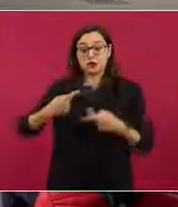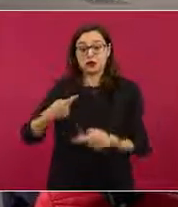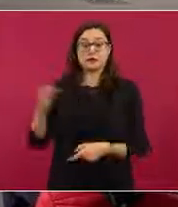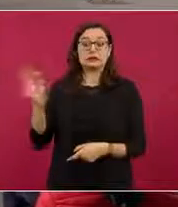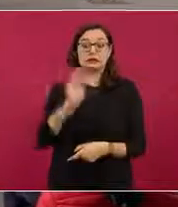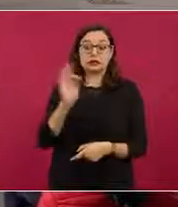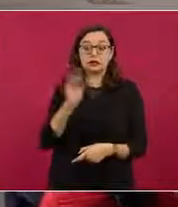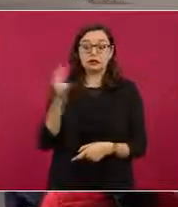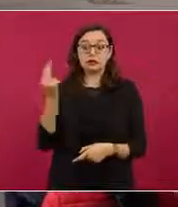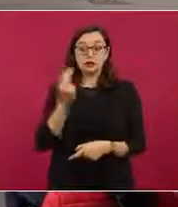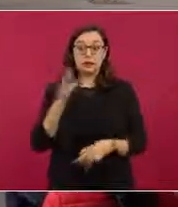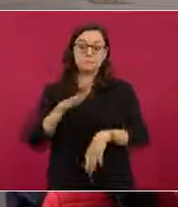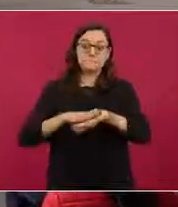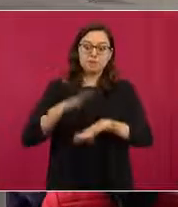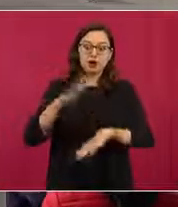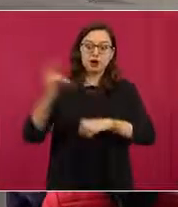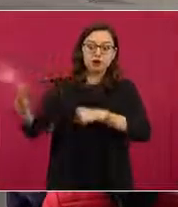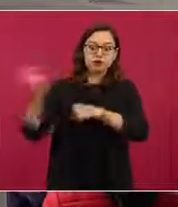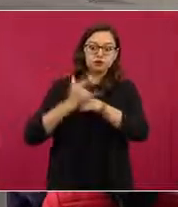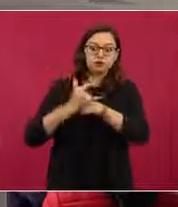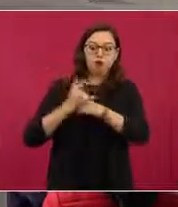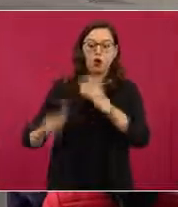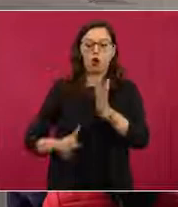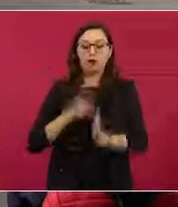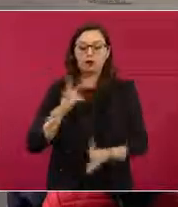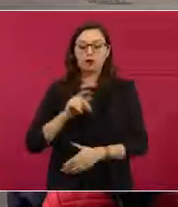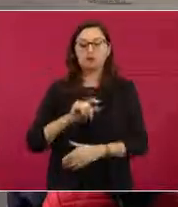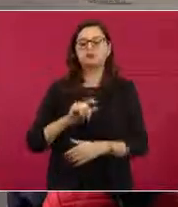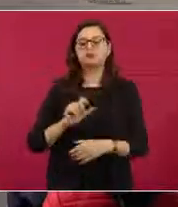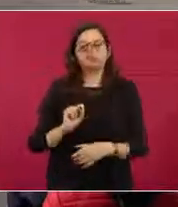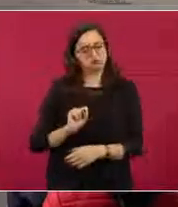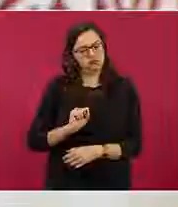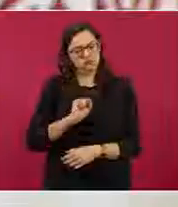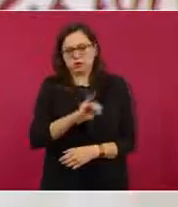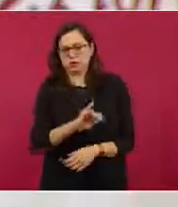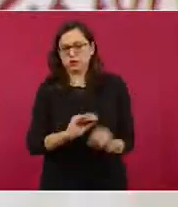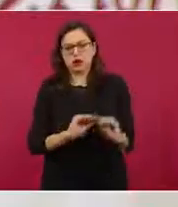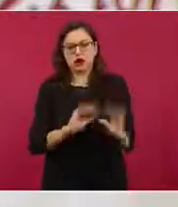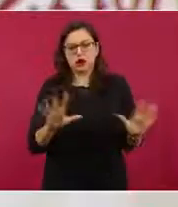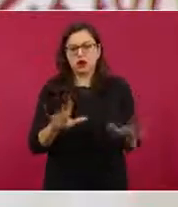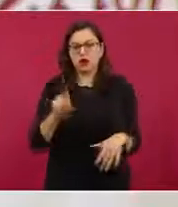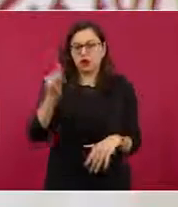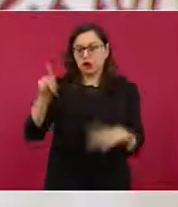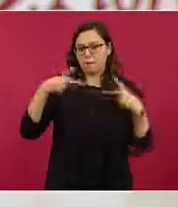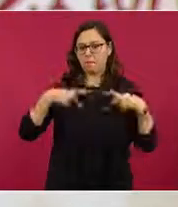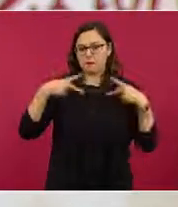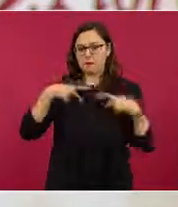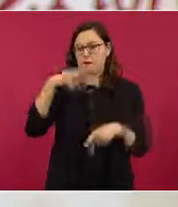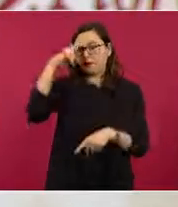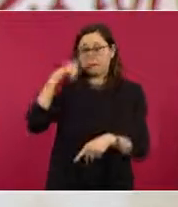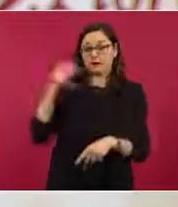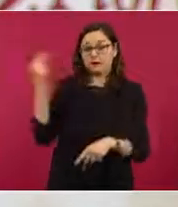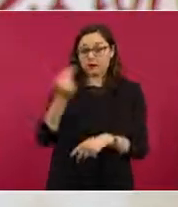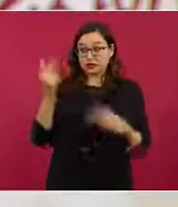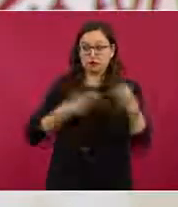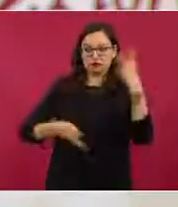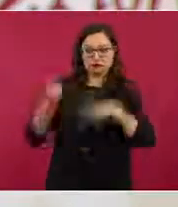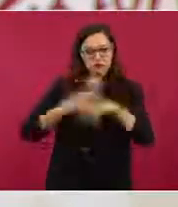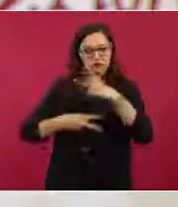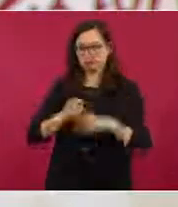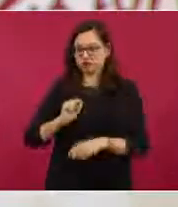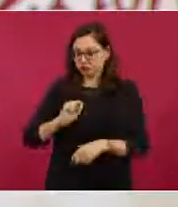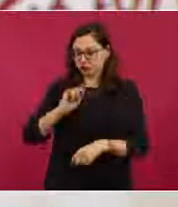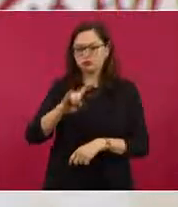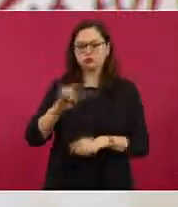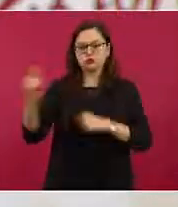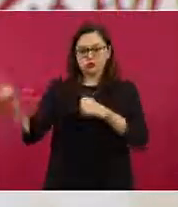habría. ¿Qué quiere decir? Si se requiere por familias mexicanas que tengamos que traer. Segundo lugar, vamos a seguir operando